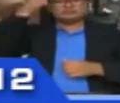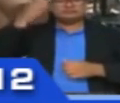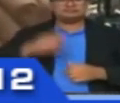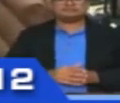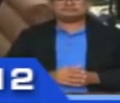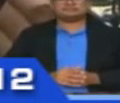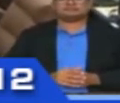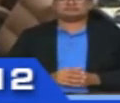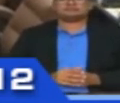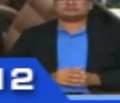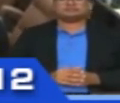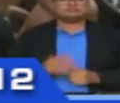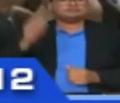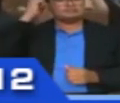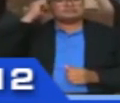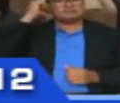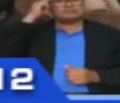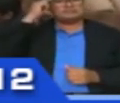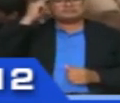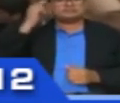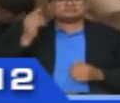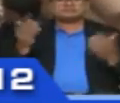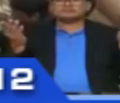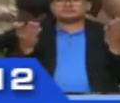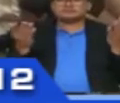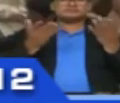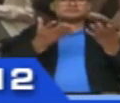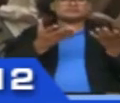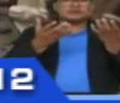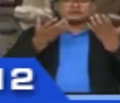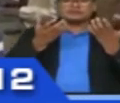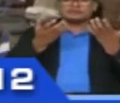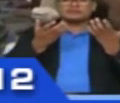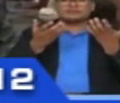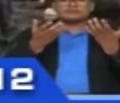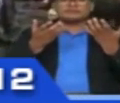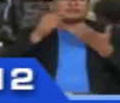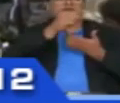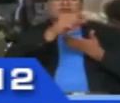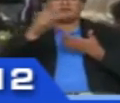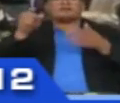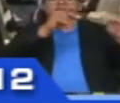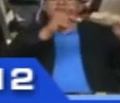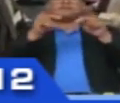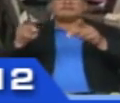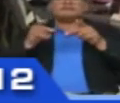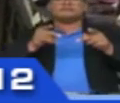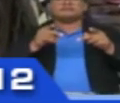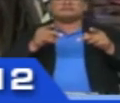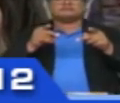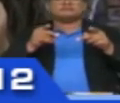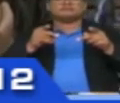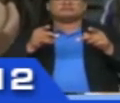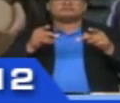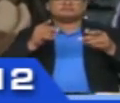Aquí definitivamente tienen que ser los jueces los que declaren, después de un debido proceso,